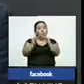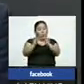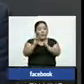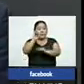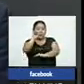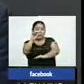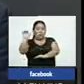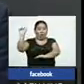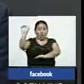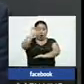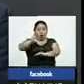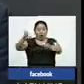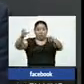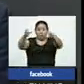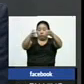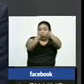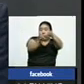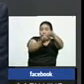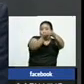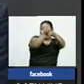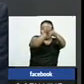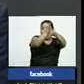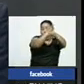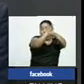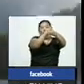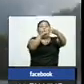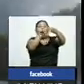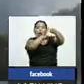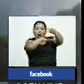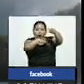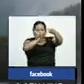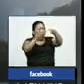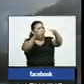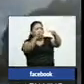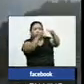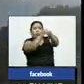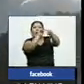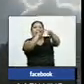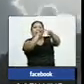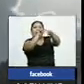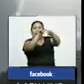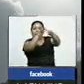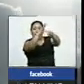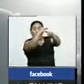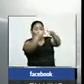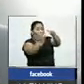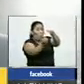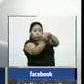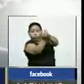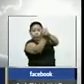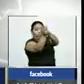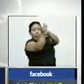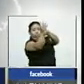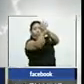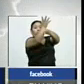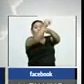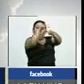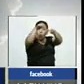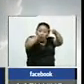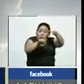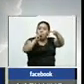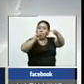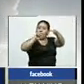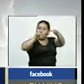Europa el volcán Stromboli, en el sur de Italia, ha despertado otra vez de su letargo. Una violenta explosión registrada este